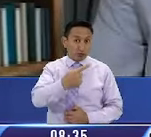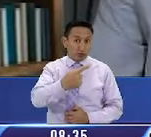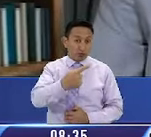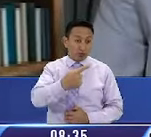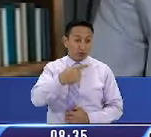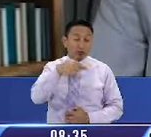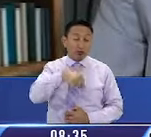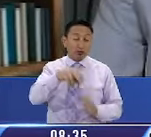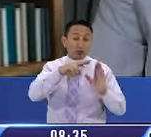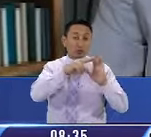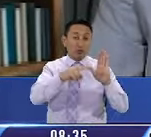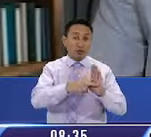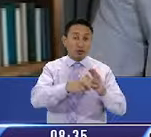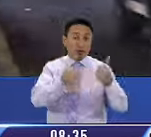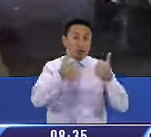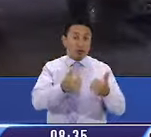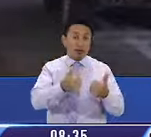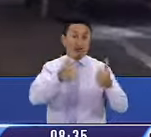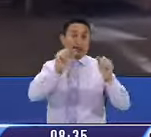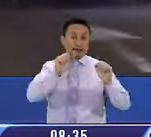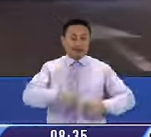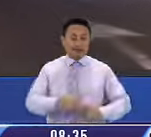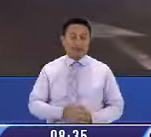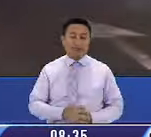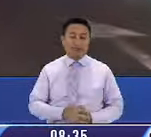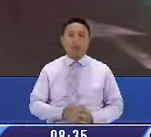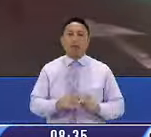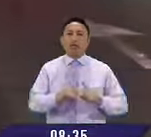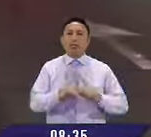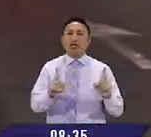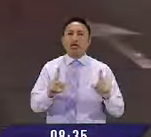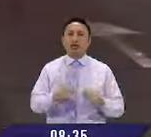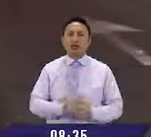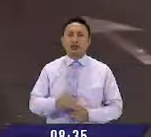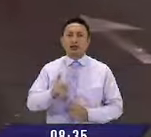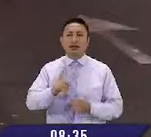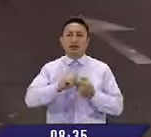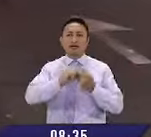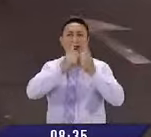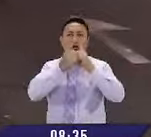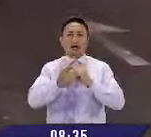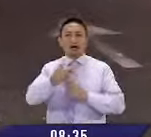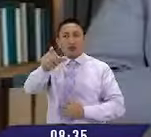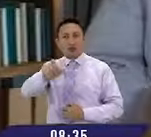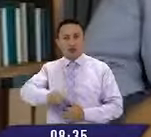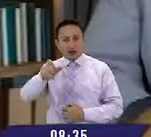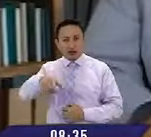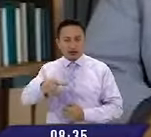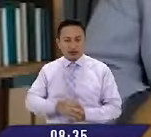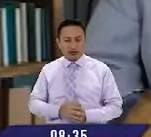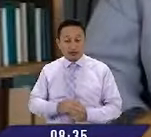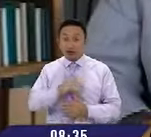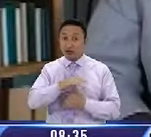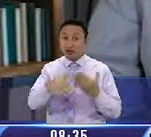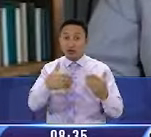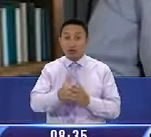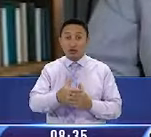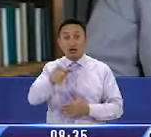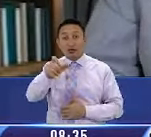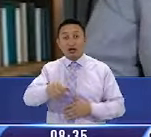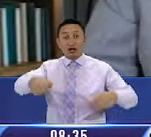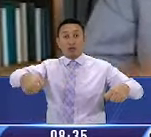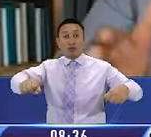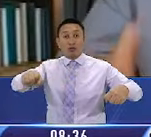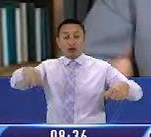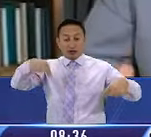esta es una medida adecuada. Sin embargo, implica un cambio en los hábitos de los conductores. Todos los motociclistas